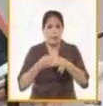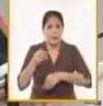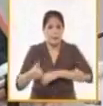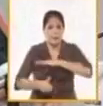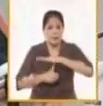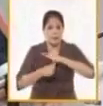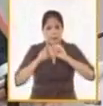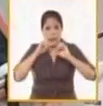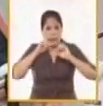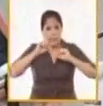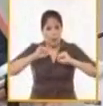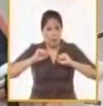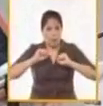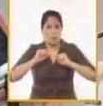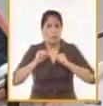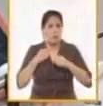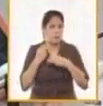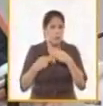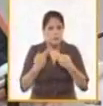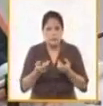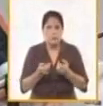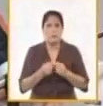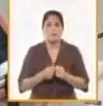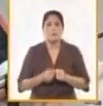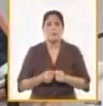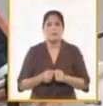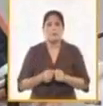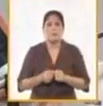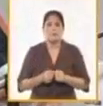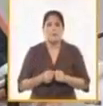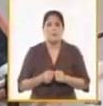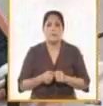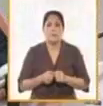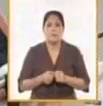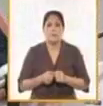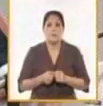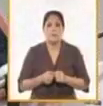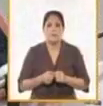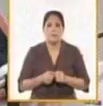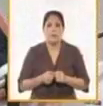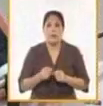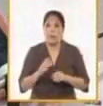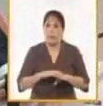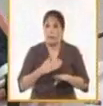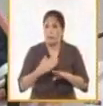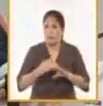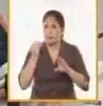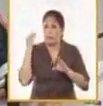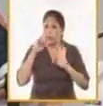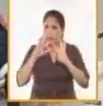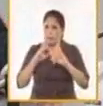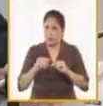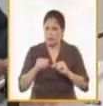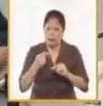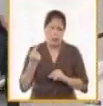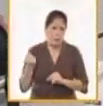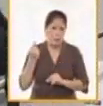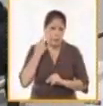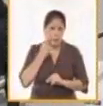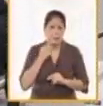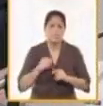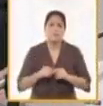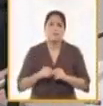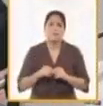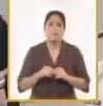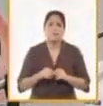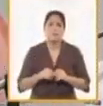Maduro, la reacción, una de las primeras reacciones, obviamente, después de conocerse los resultados. Vamos a escuchar y regresamos con el embajador para